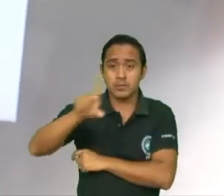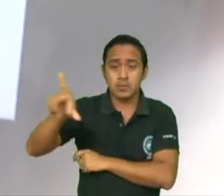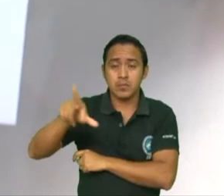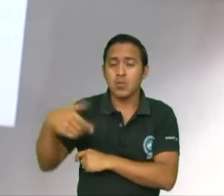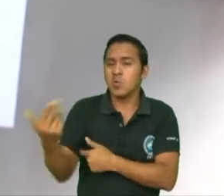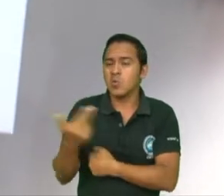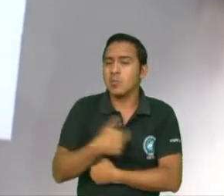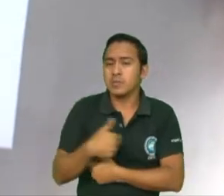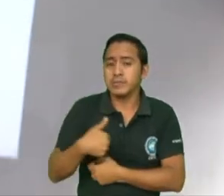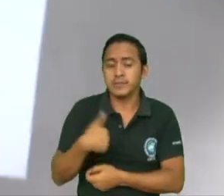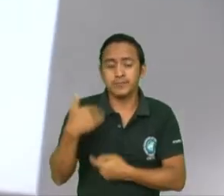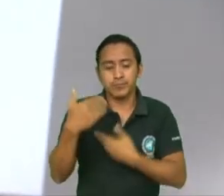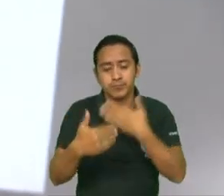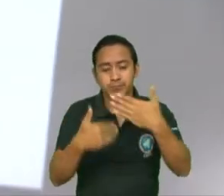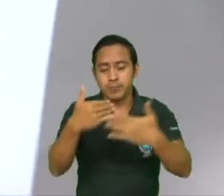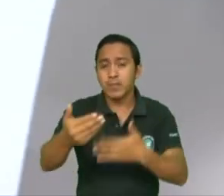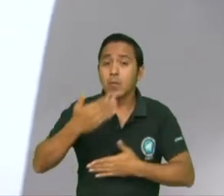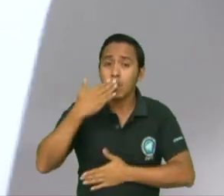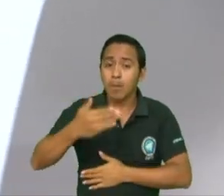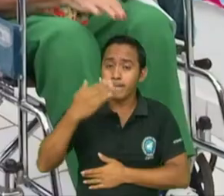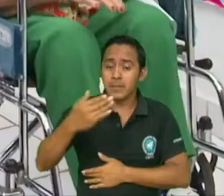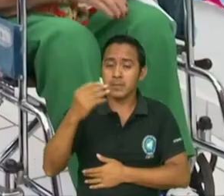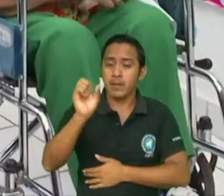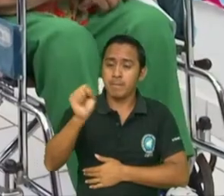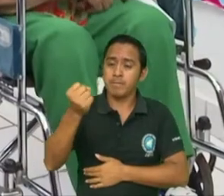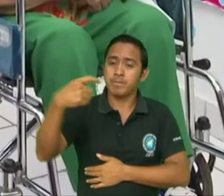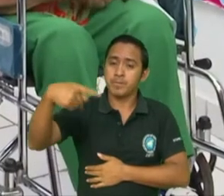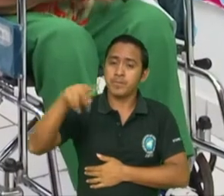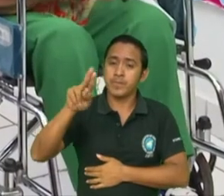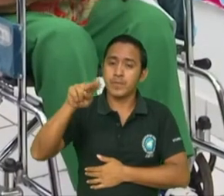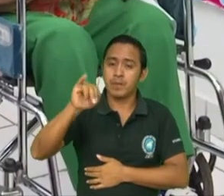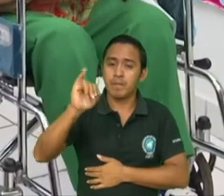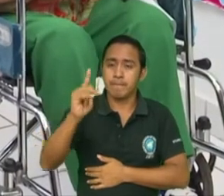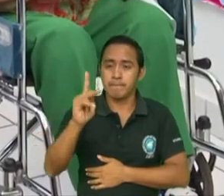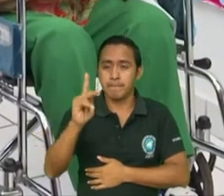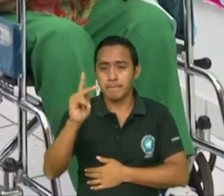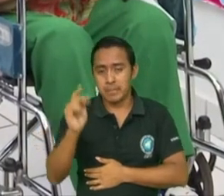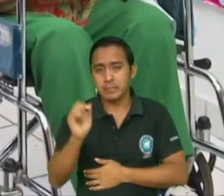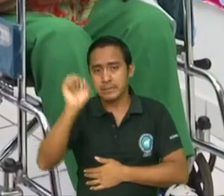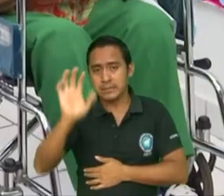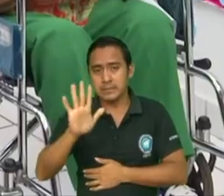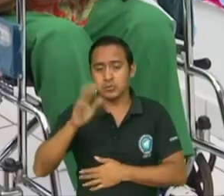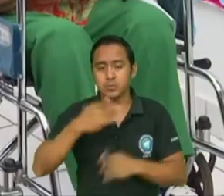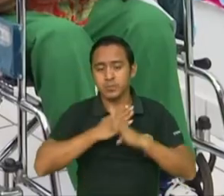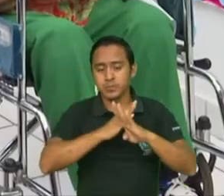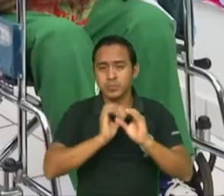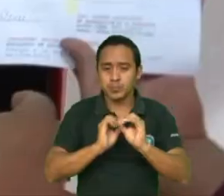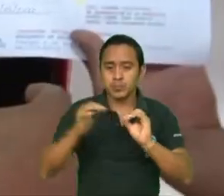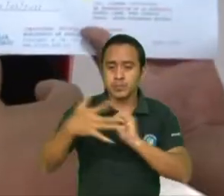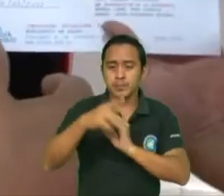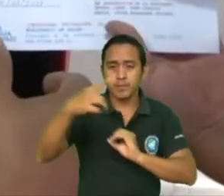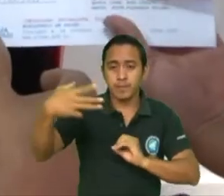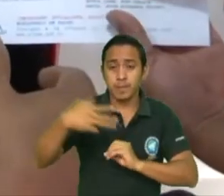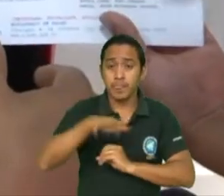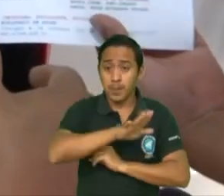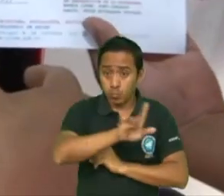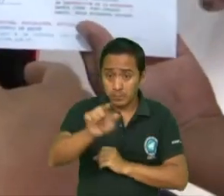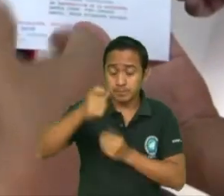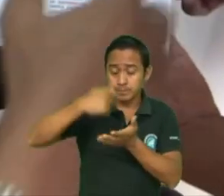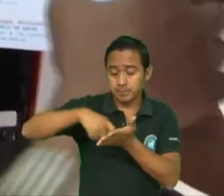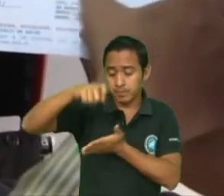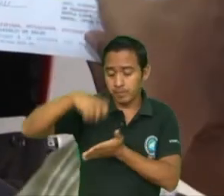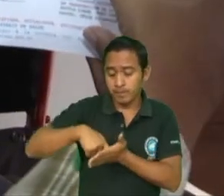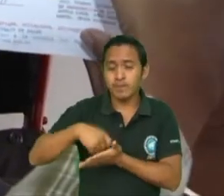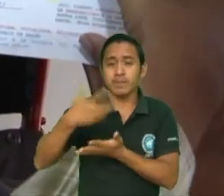la vacuna, el discurso de la vicepresidenta Rosario Murillo tiene la tendencia a crear desconfianza en la población, quienes tienen que asumir